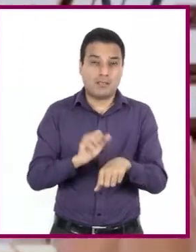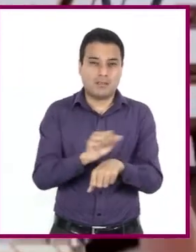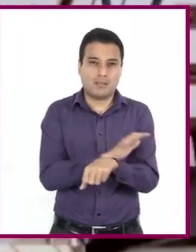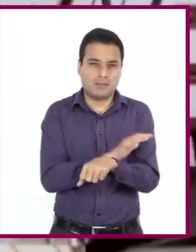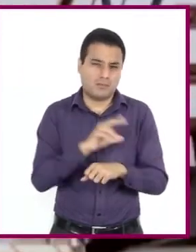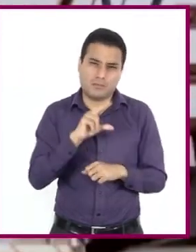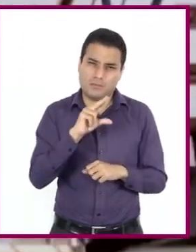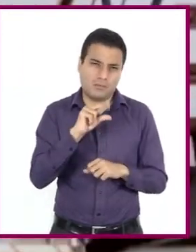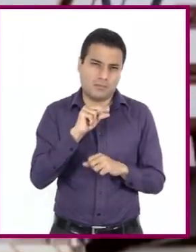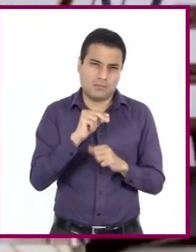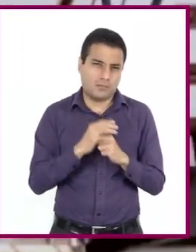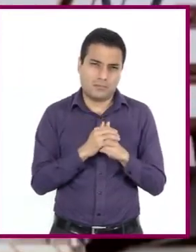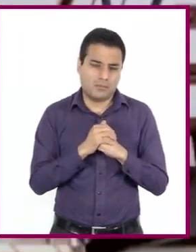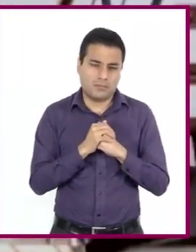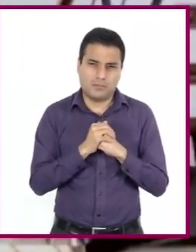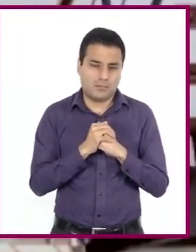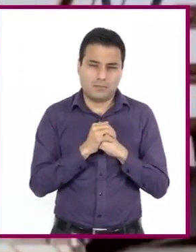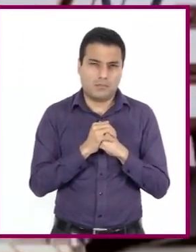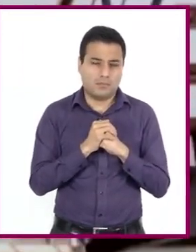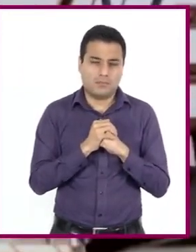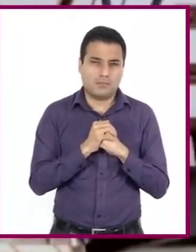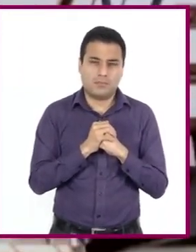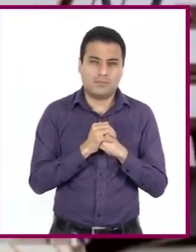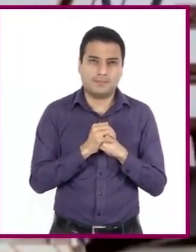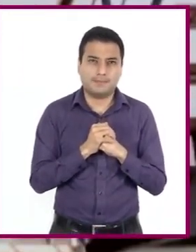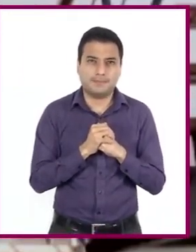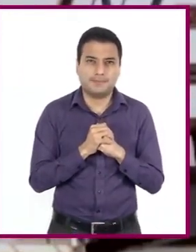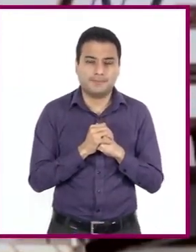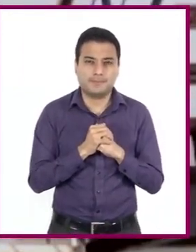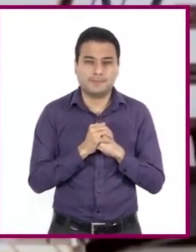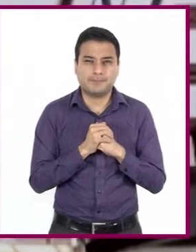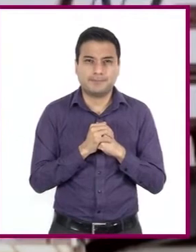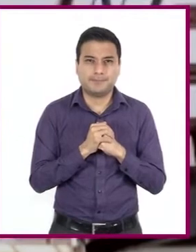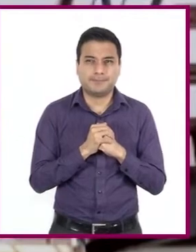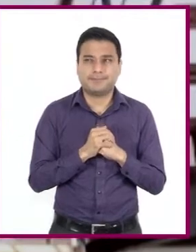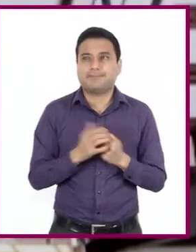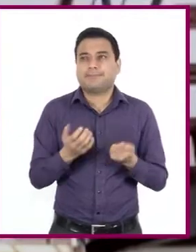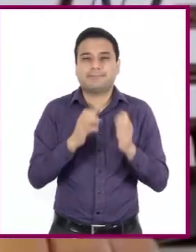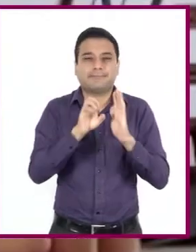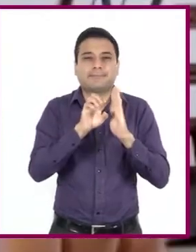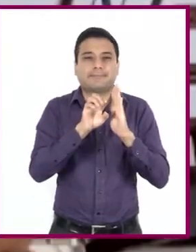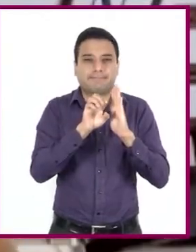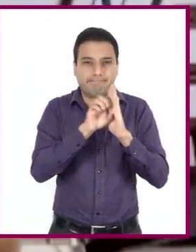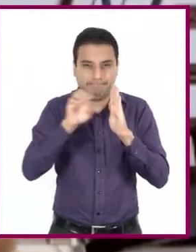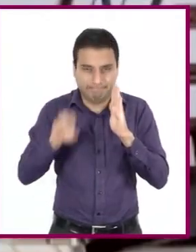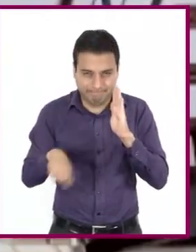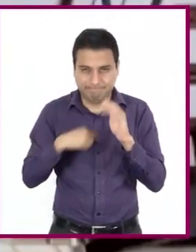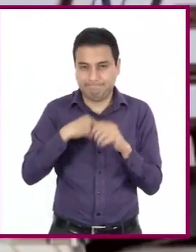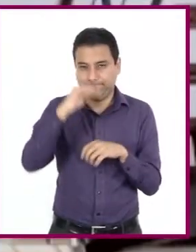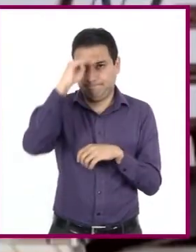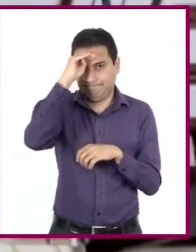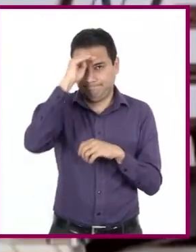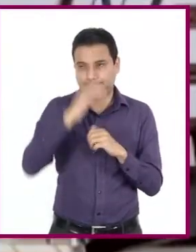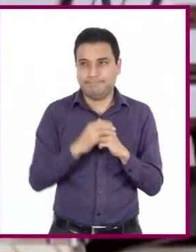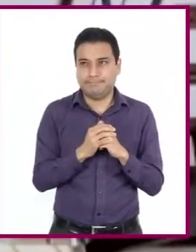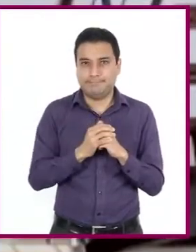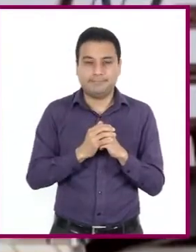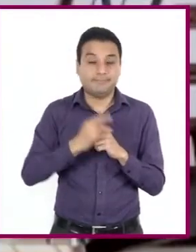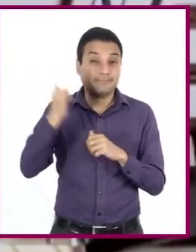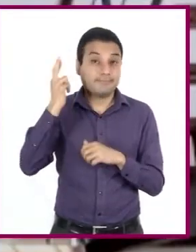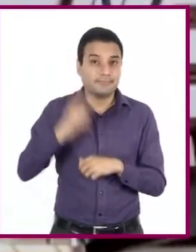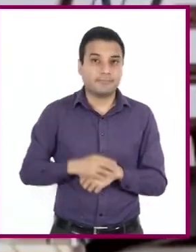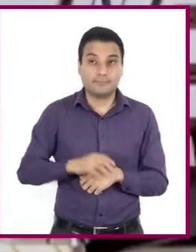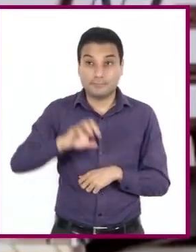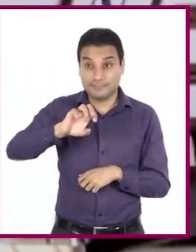variables tipográficas y más expresividad literaria. Es como si pensáramos que por subirle el volumen a un radio vamos a